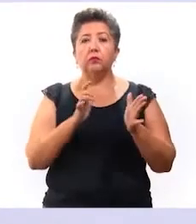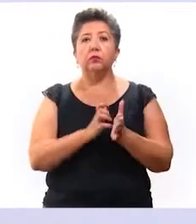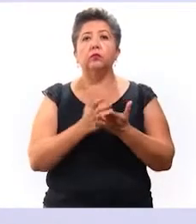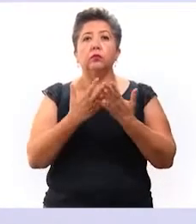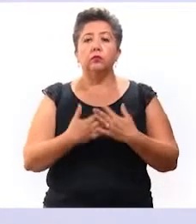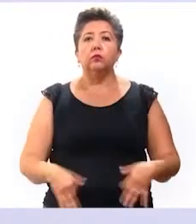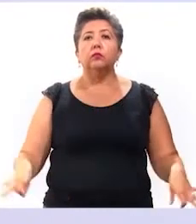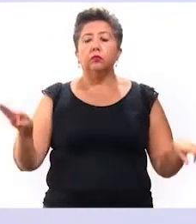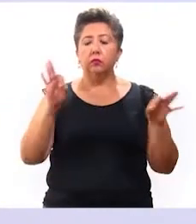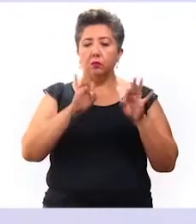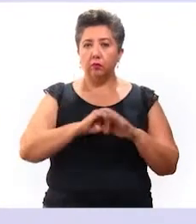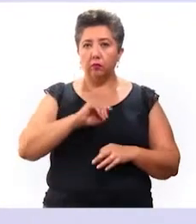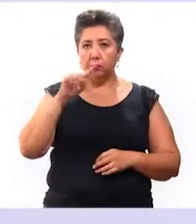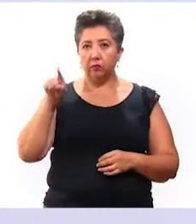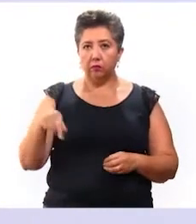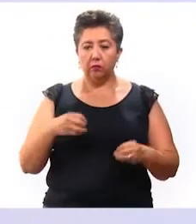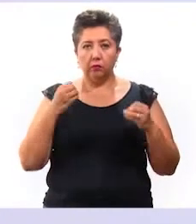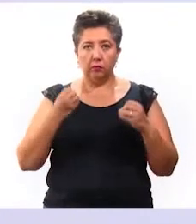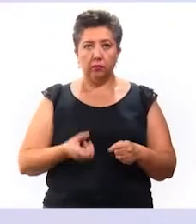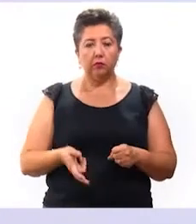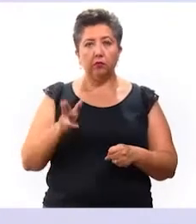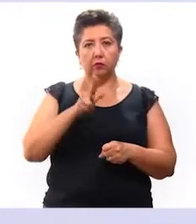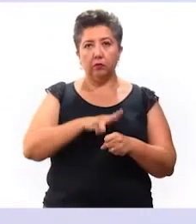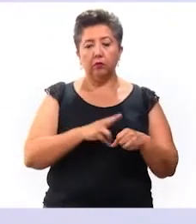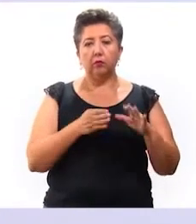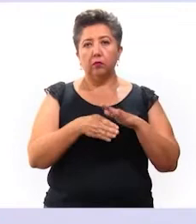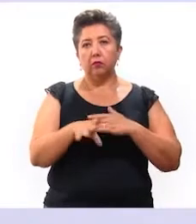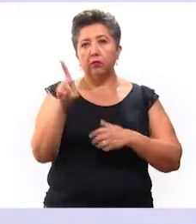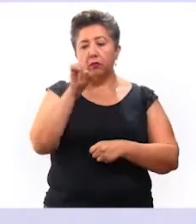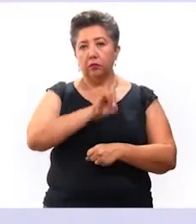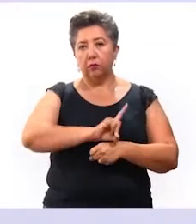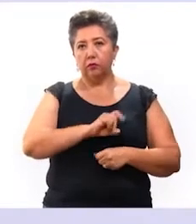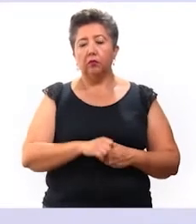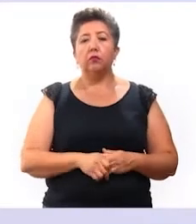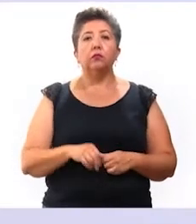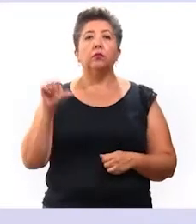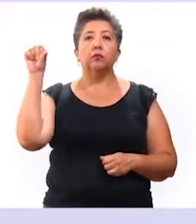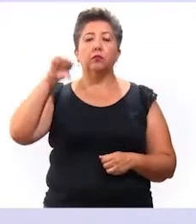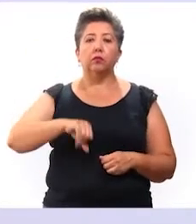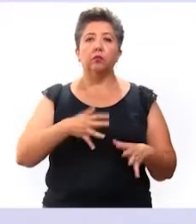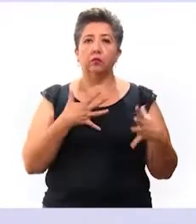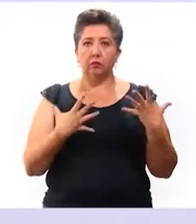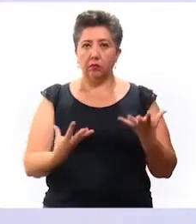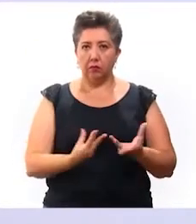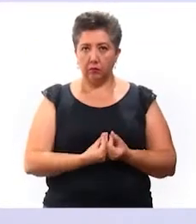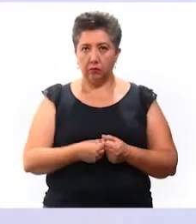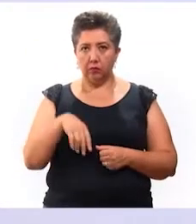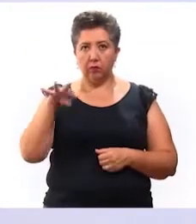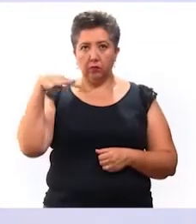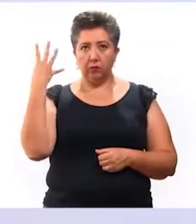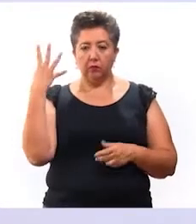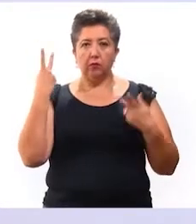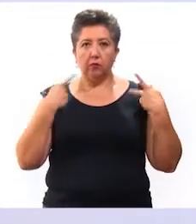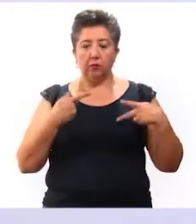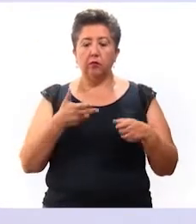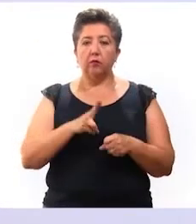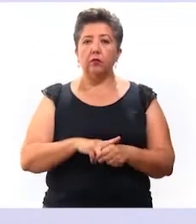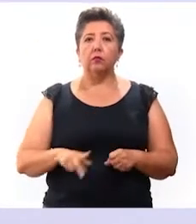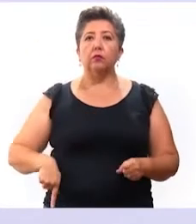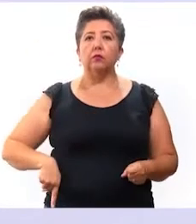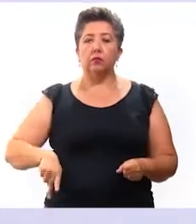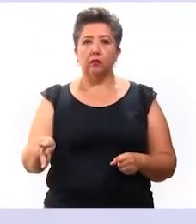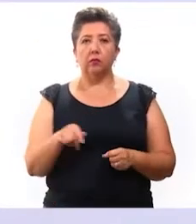reapertura económica, los datos más importantes son la ocupación hospitalaria y los ingresos diarios. El día de hoy, tenemos 14 pacientes en